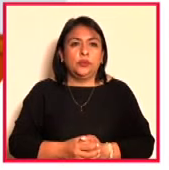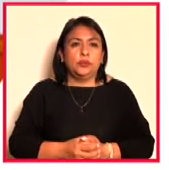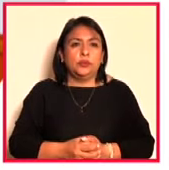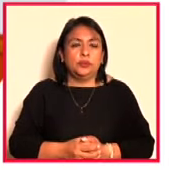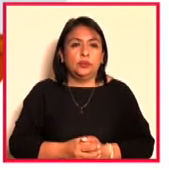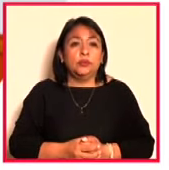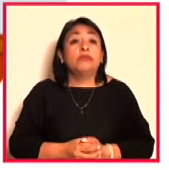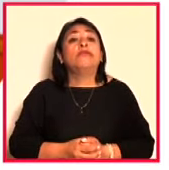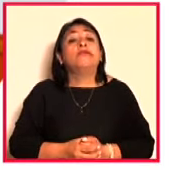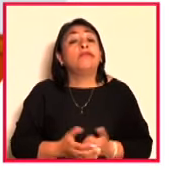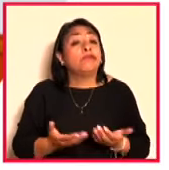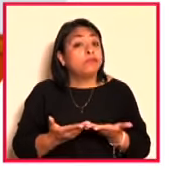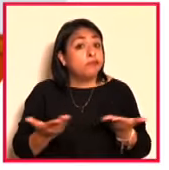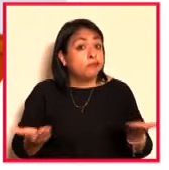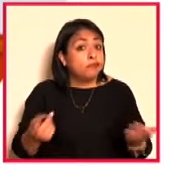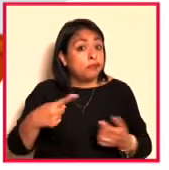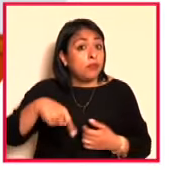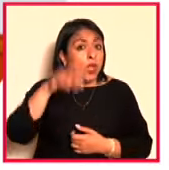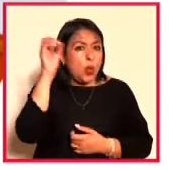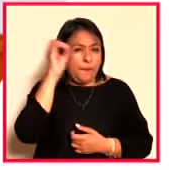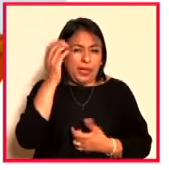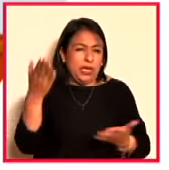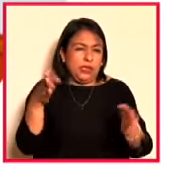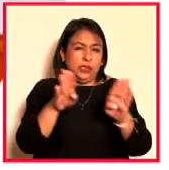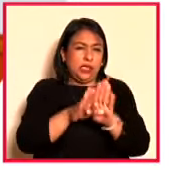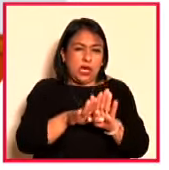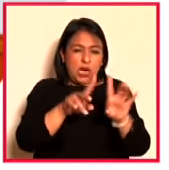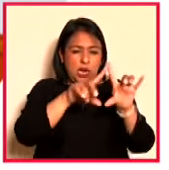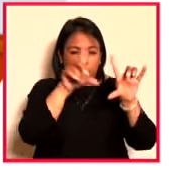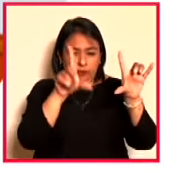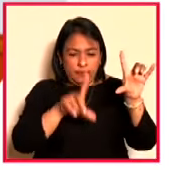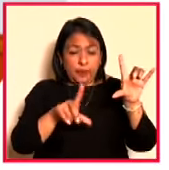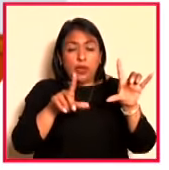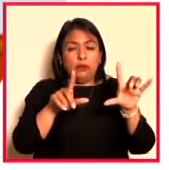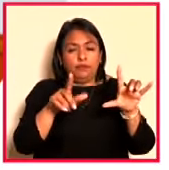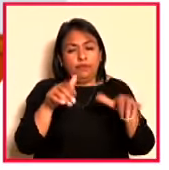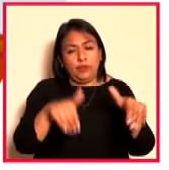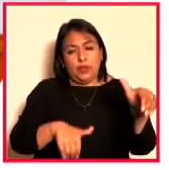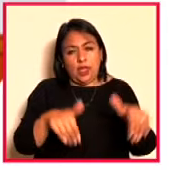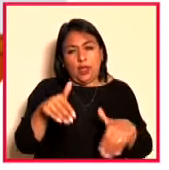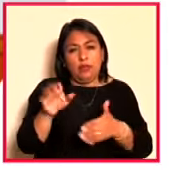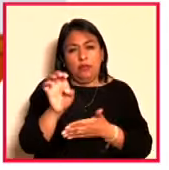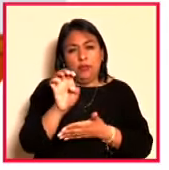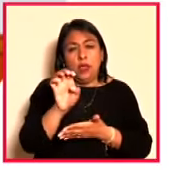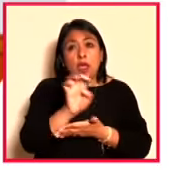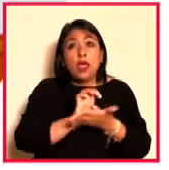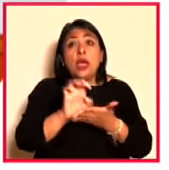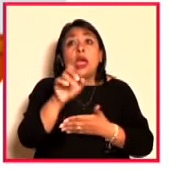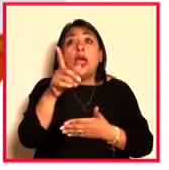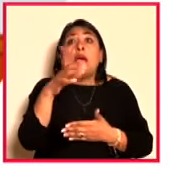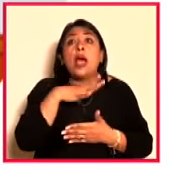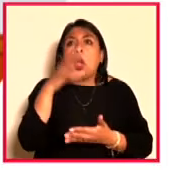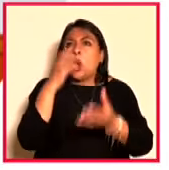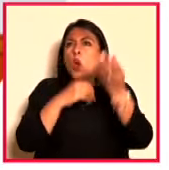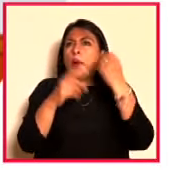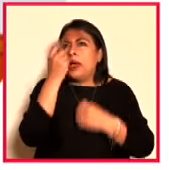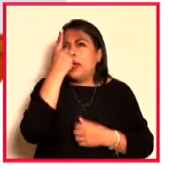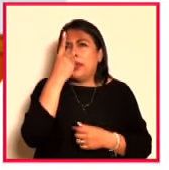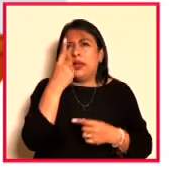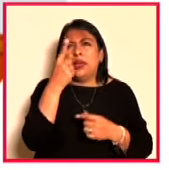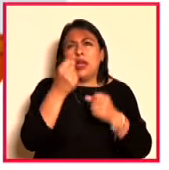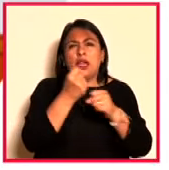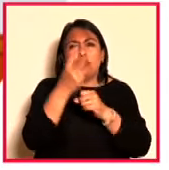¿Y qué les parece si para cerrar nuestro recorrido por las tablas les platicamos de la puesta en escena del autor? Esta obra escrita en